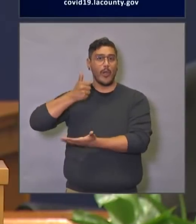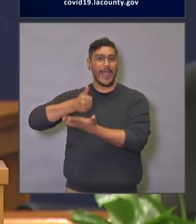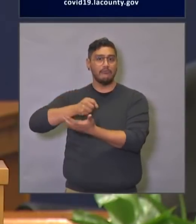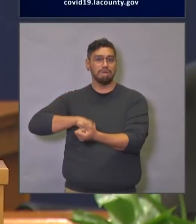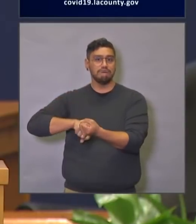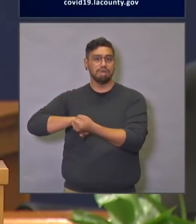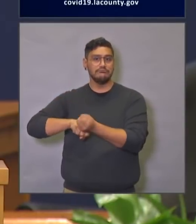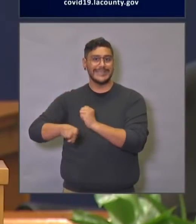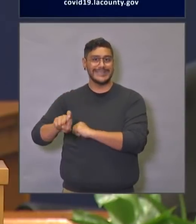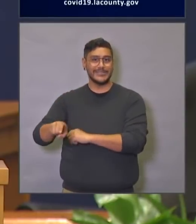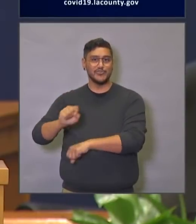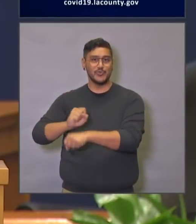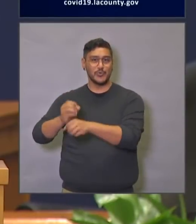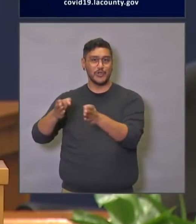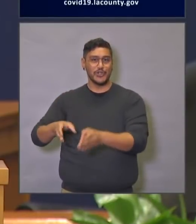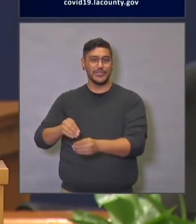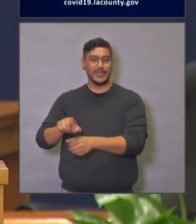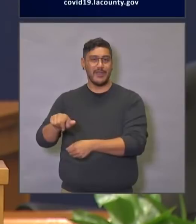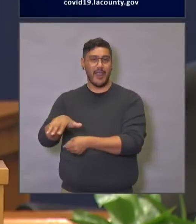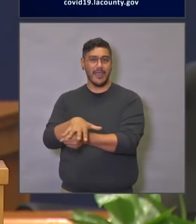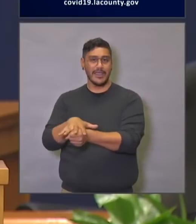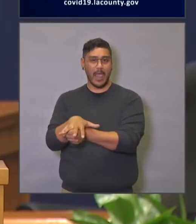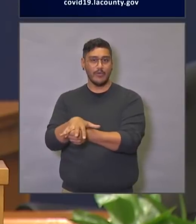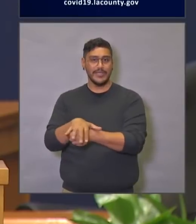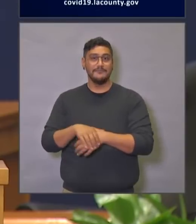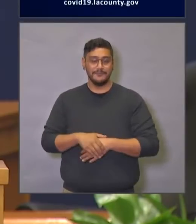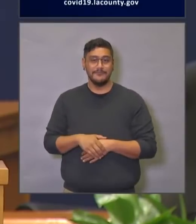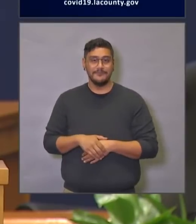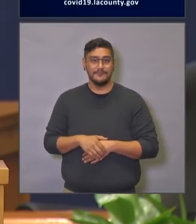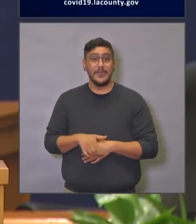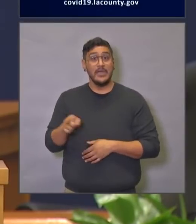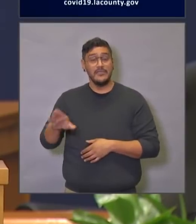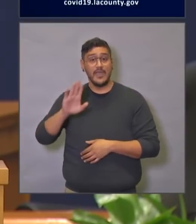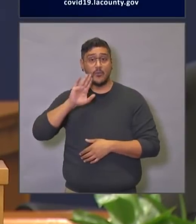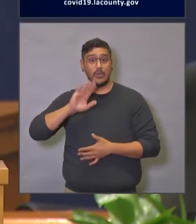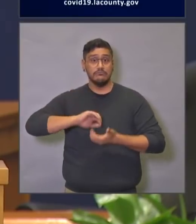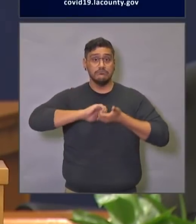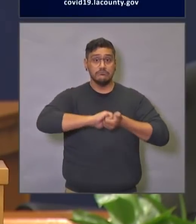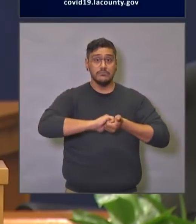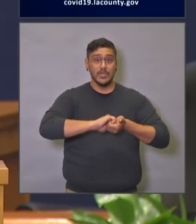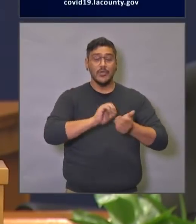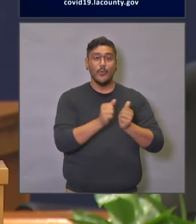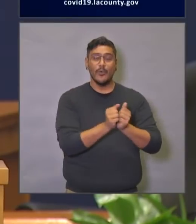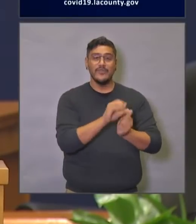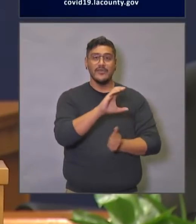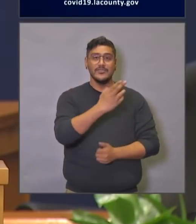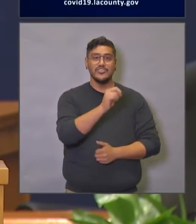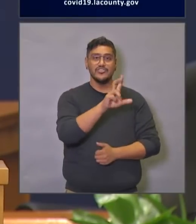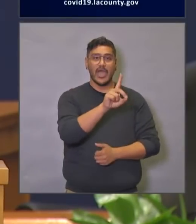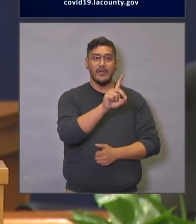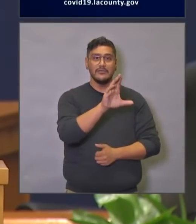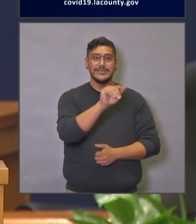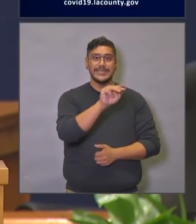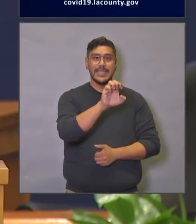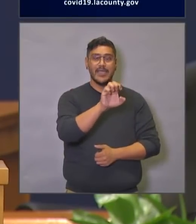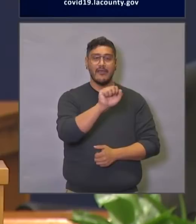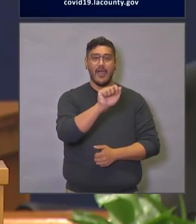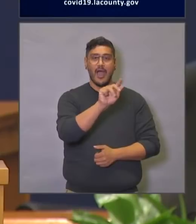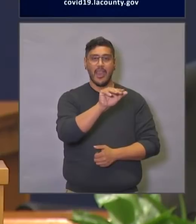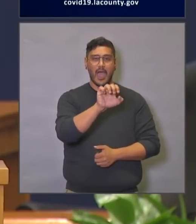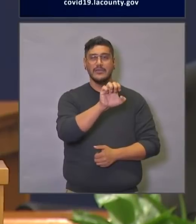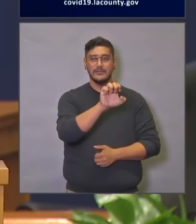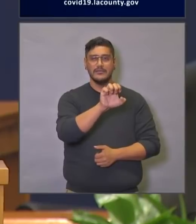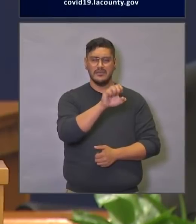en el condado. La oficina va a contratar a la organización llamada Child Care Alliance, una red de agencias del Condado de